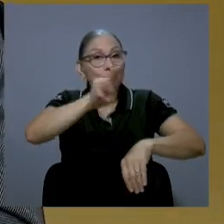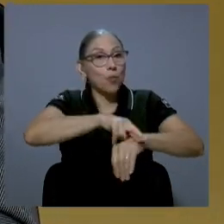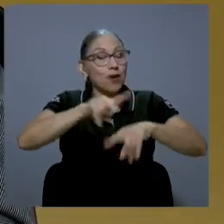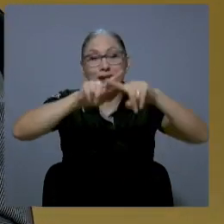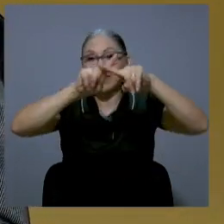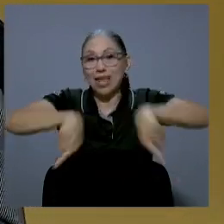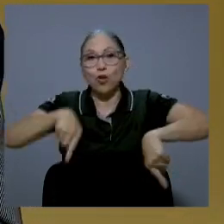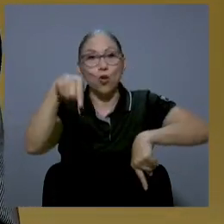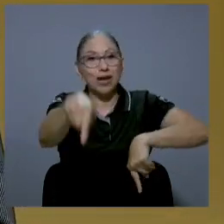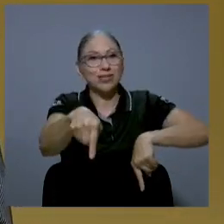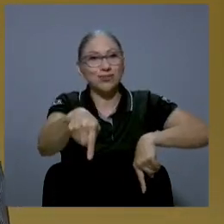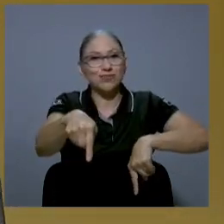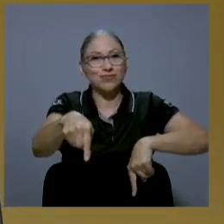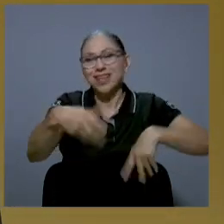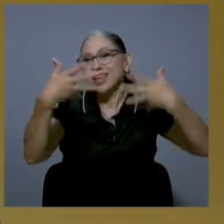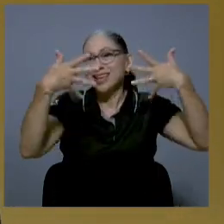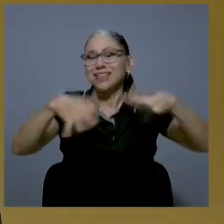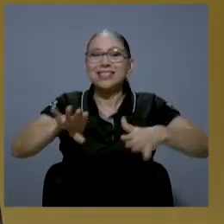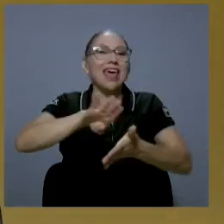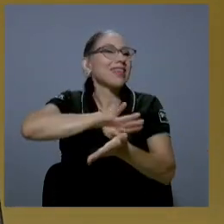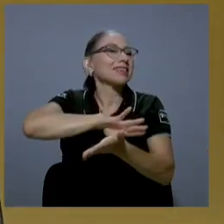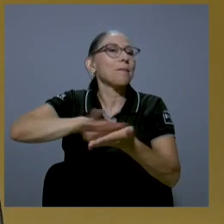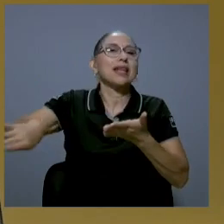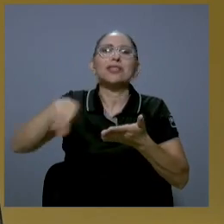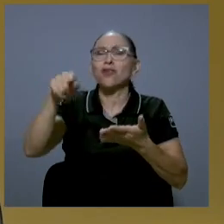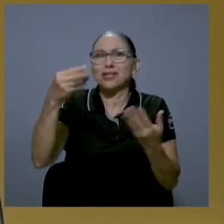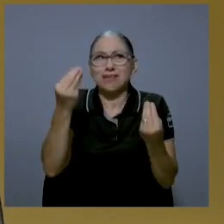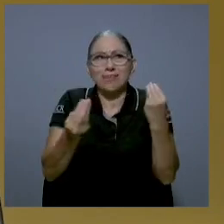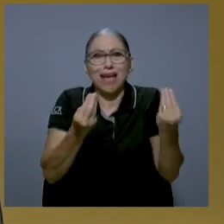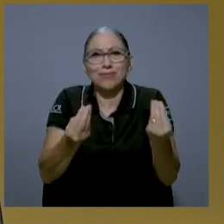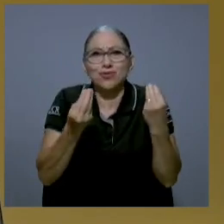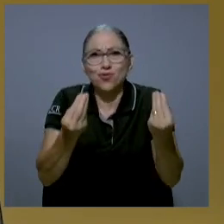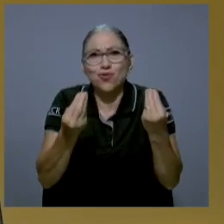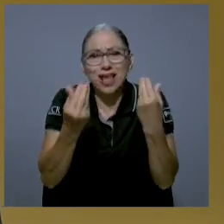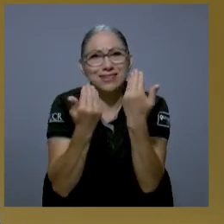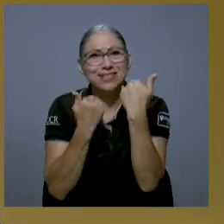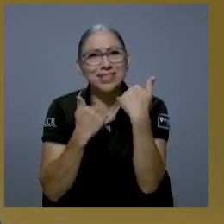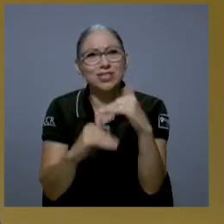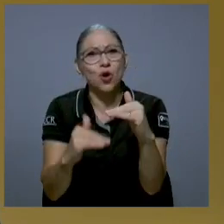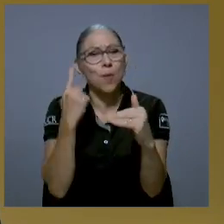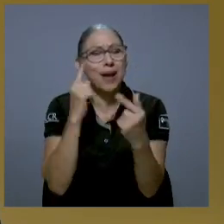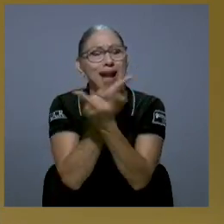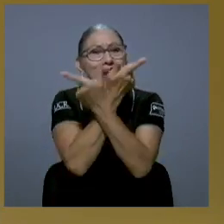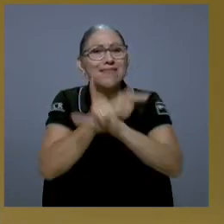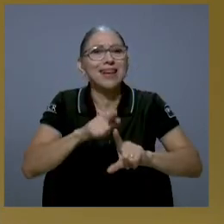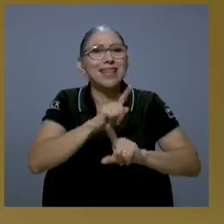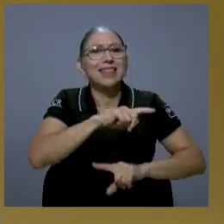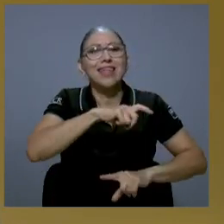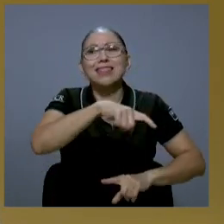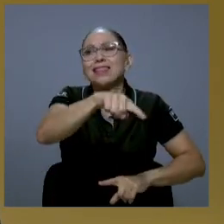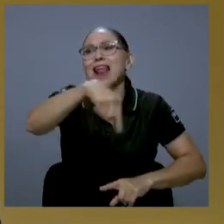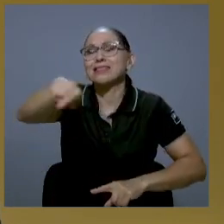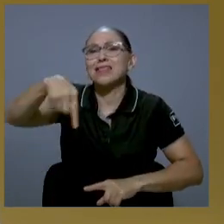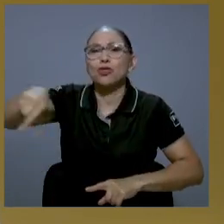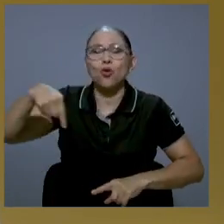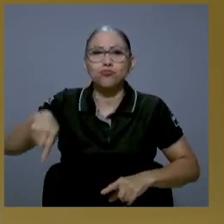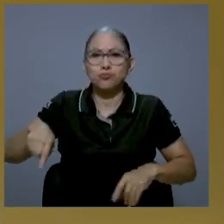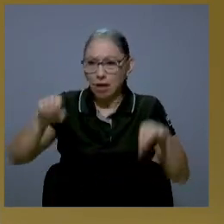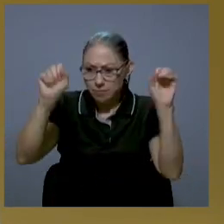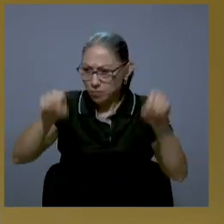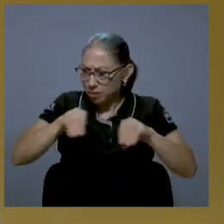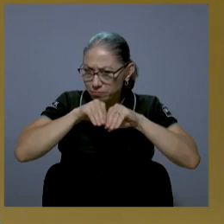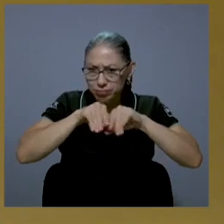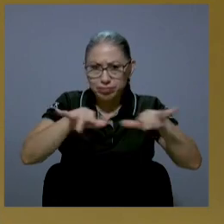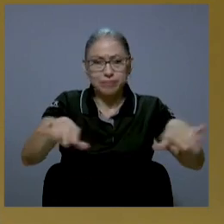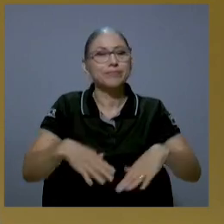esa absurda restricción de la libertad de tránsito. En cuanto al voto femenino, sí, por primera vez se incorpora